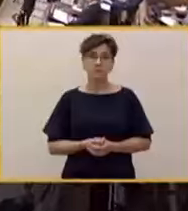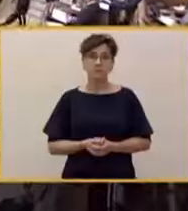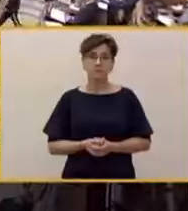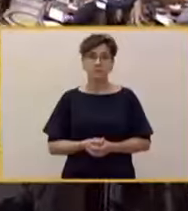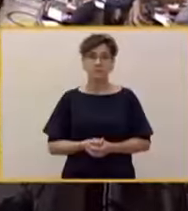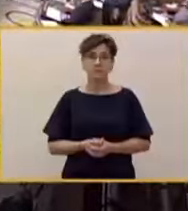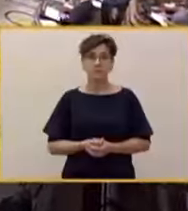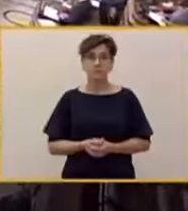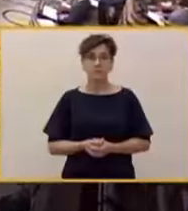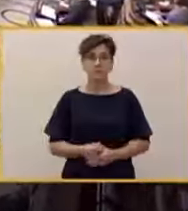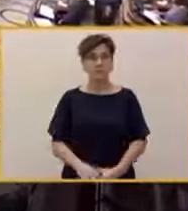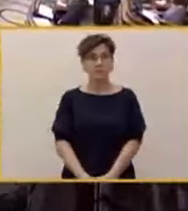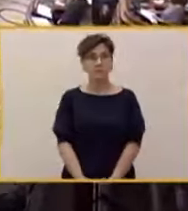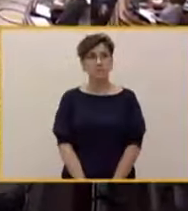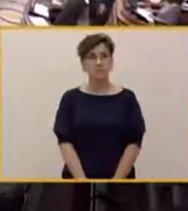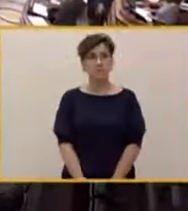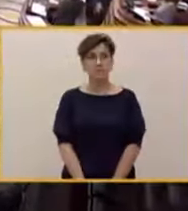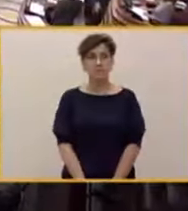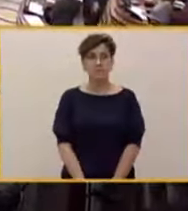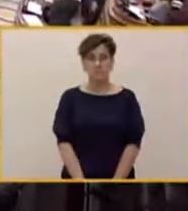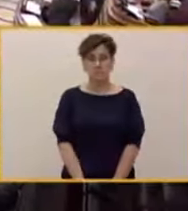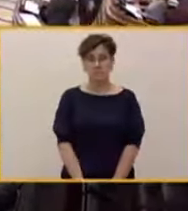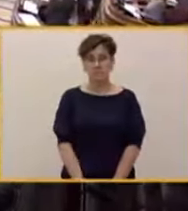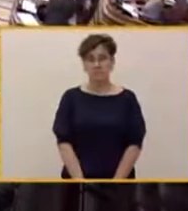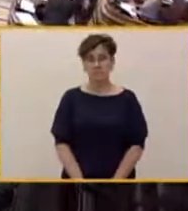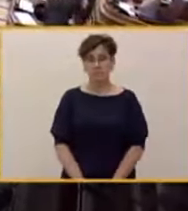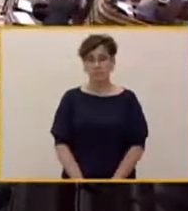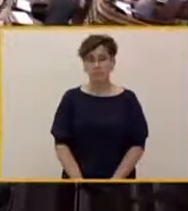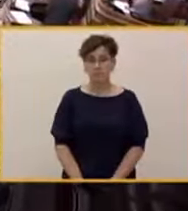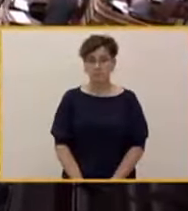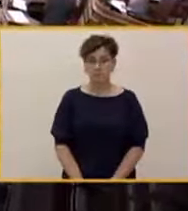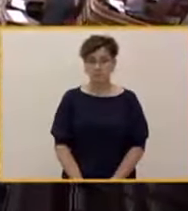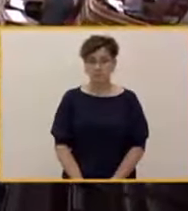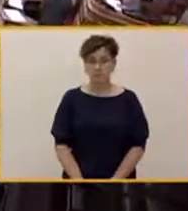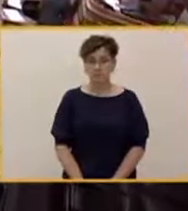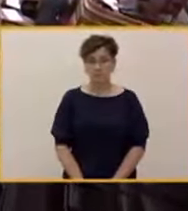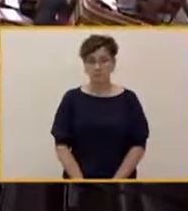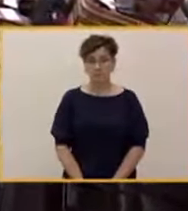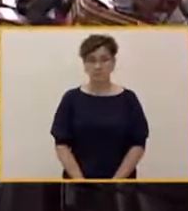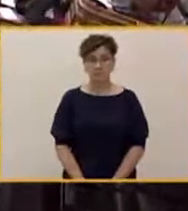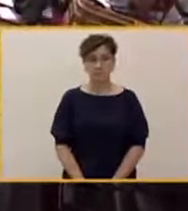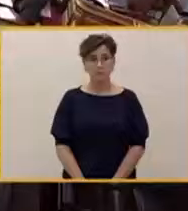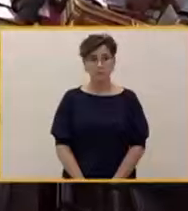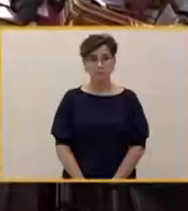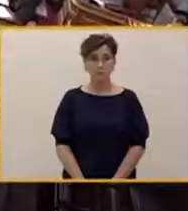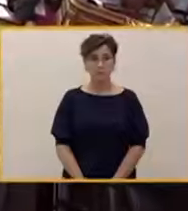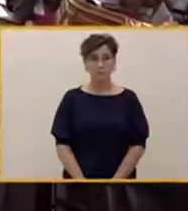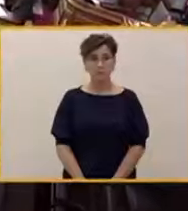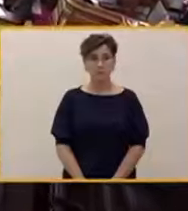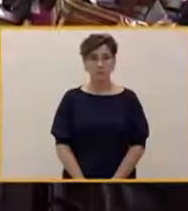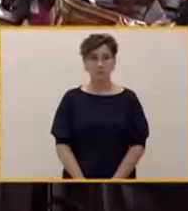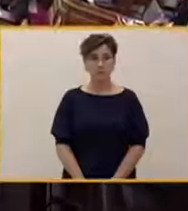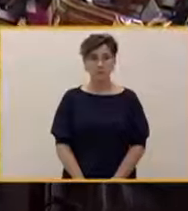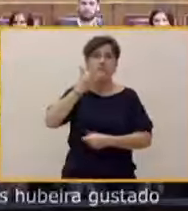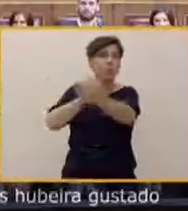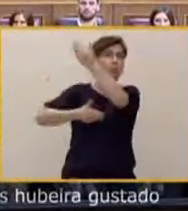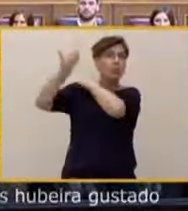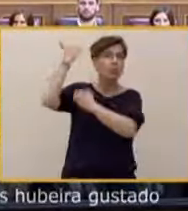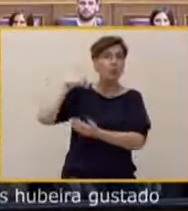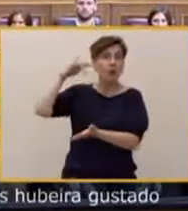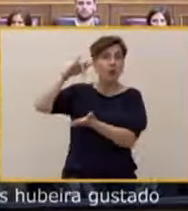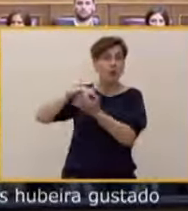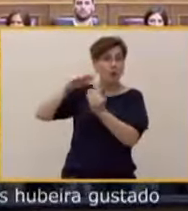ocurre con la inmigración, porque se encontrará, como me encontré yo ya hace años, en que por la calle catalán, cataqué, o sea,